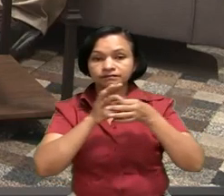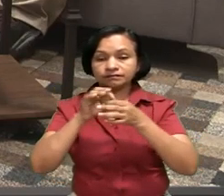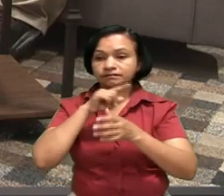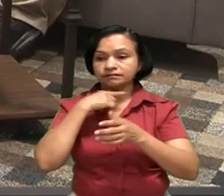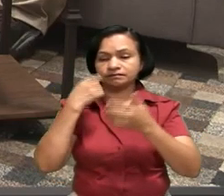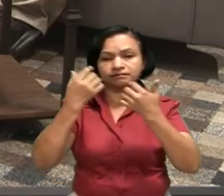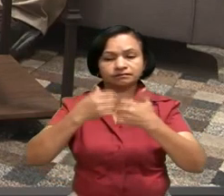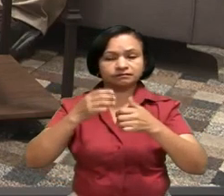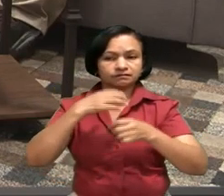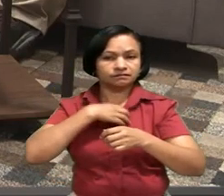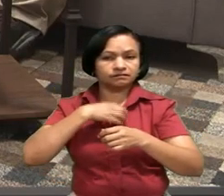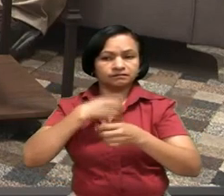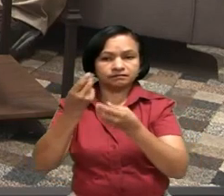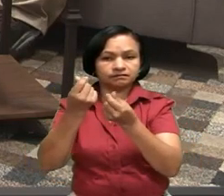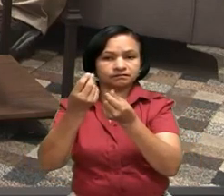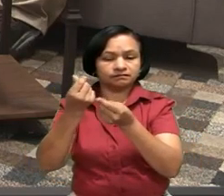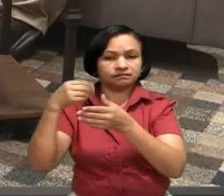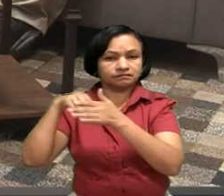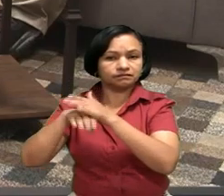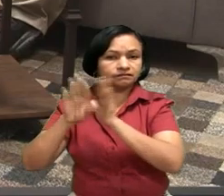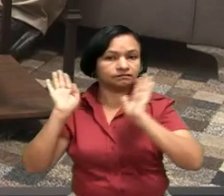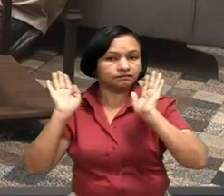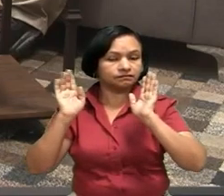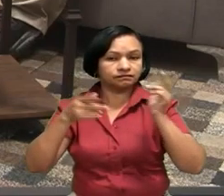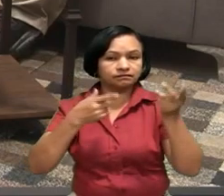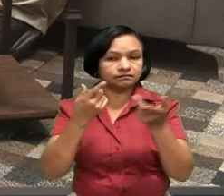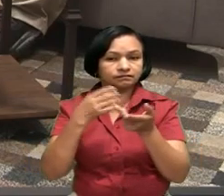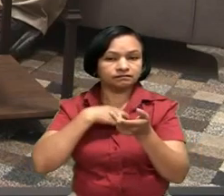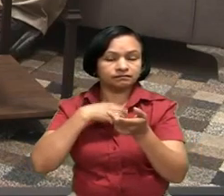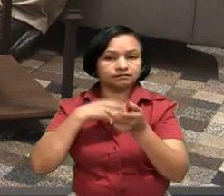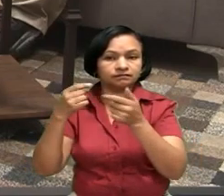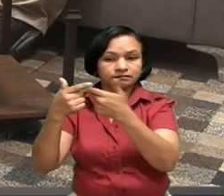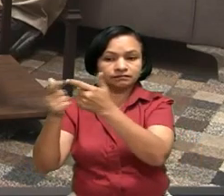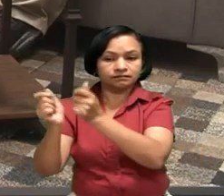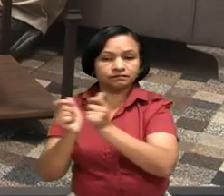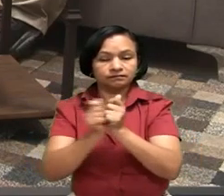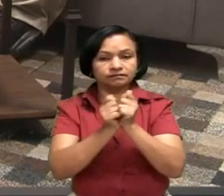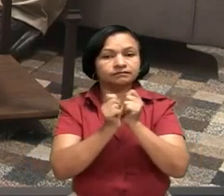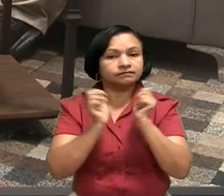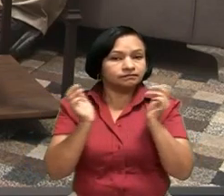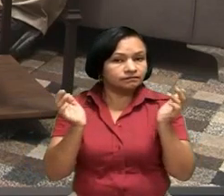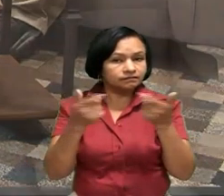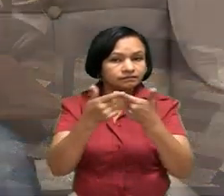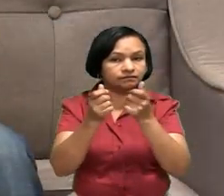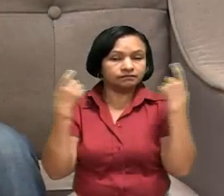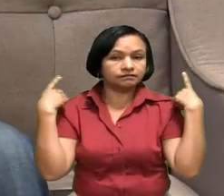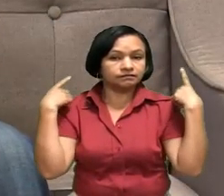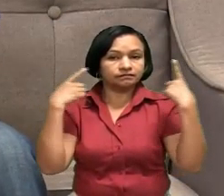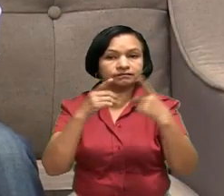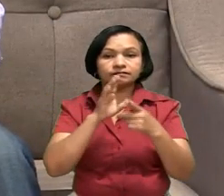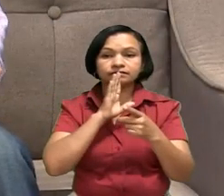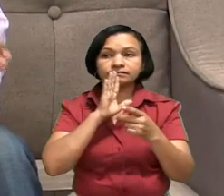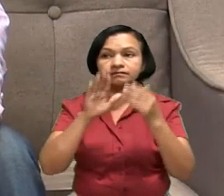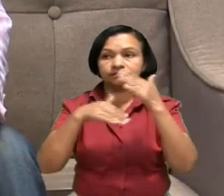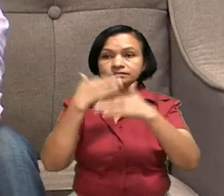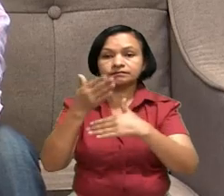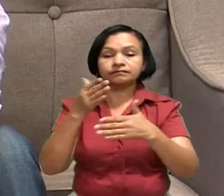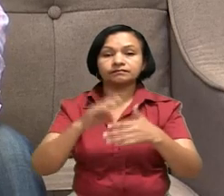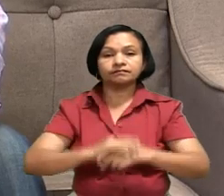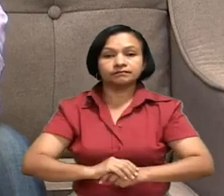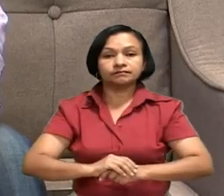empresas que generan ganancias y también tienen dividendos dentro de sus socios que integran su junta directiva estoy quisiera que habláramos de eso al volver